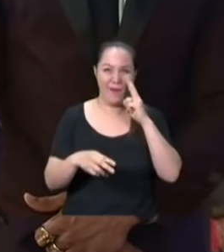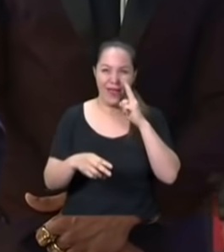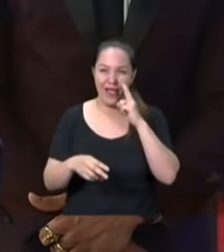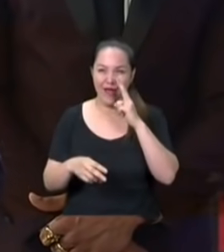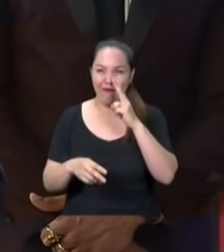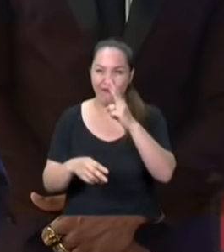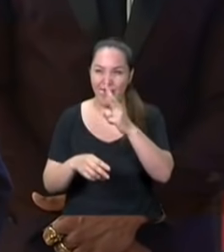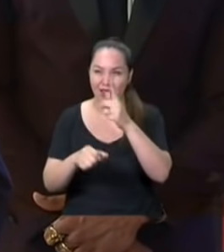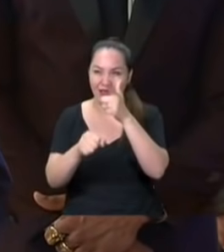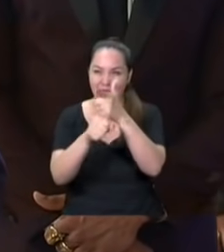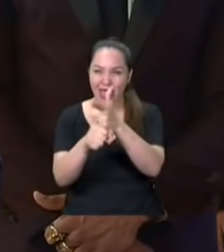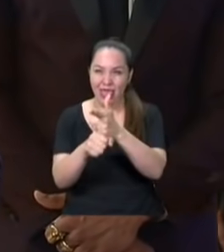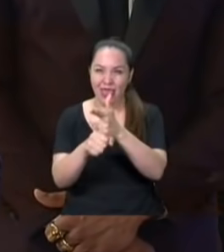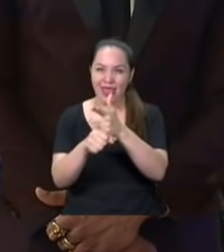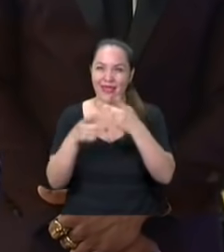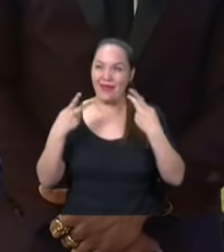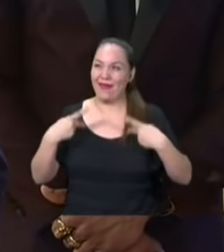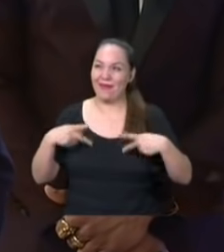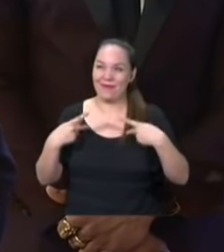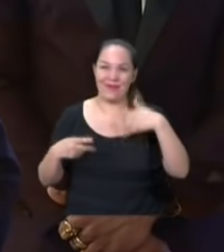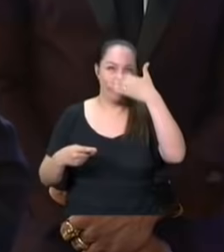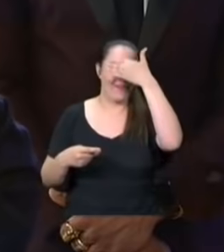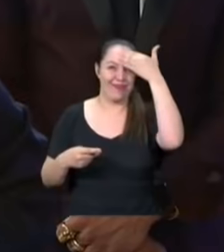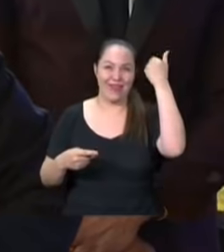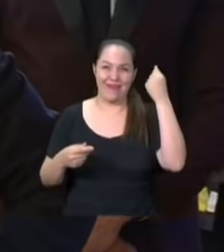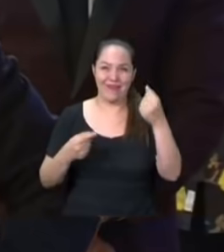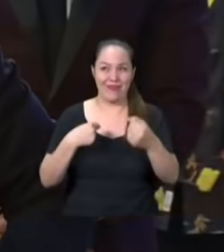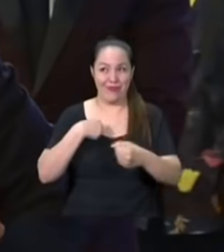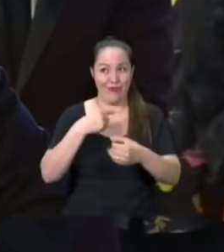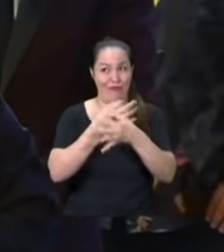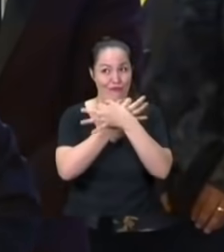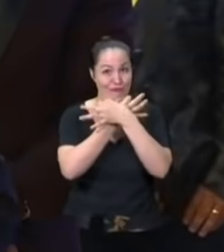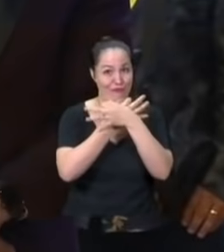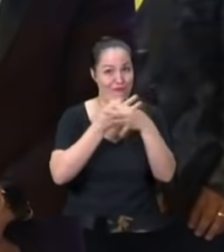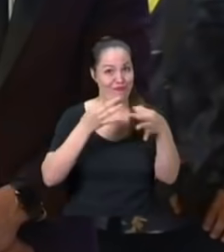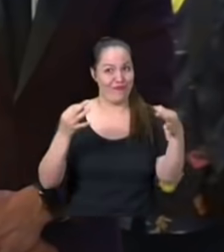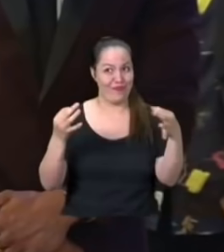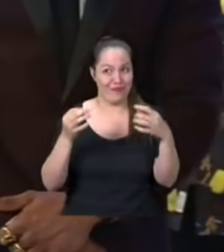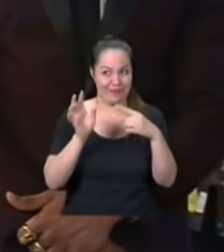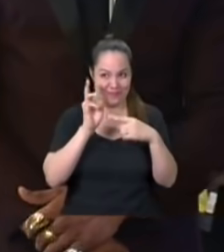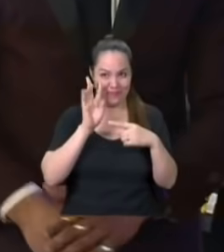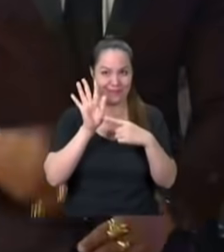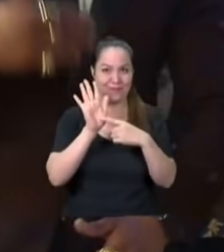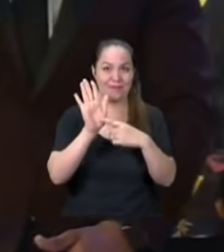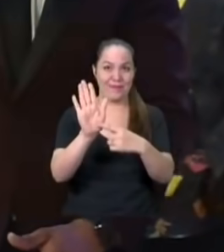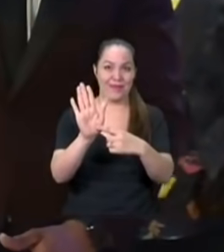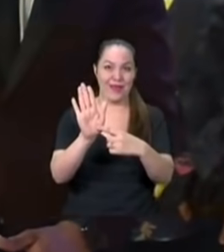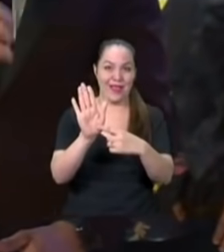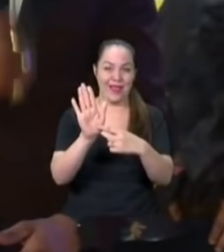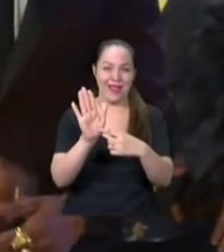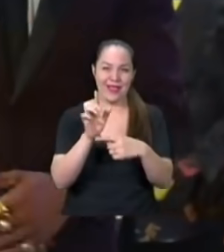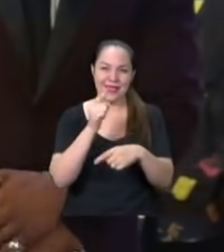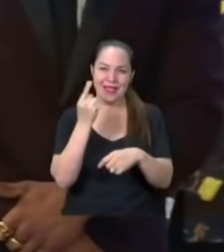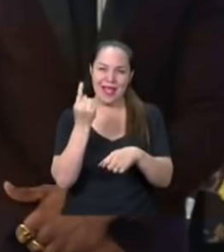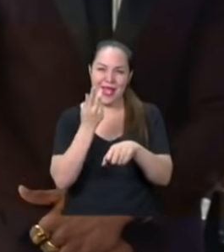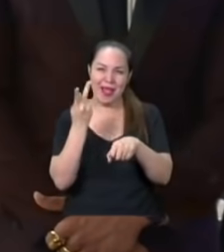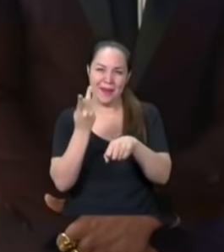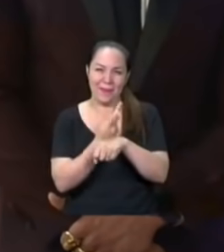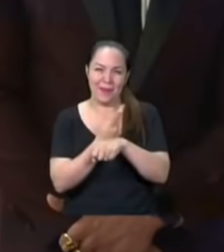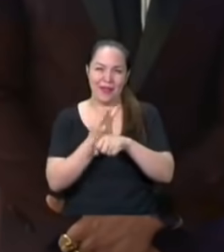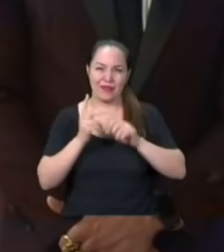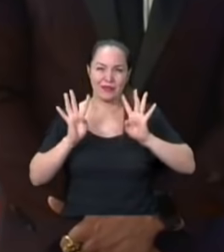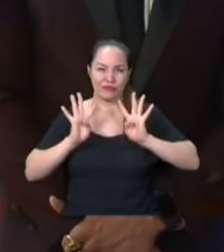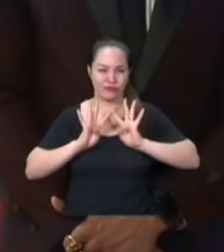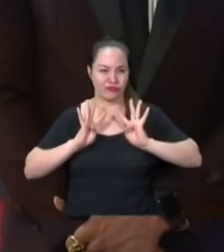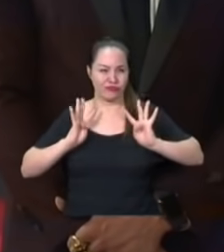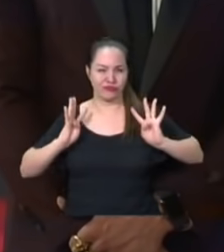que el público no sabe y que yo lo voy a decir aquí. Lo voy a ventilar. Dice el pueblo pide. Yo sé que algo pasa con el elenco porque los veo